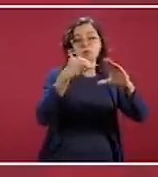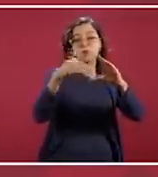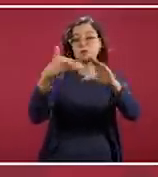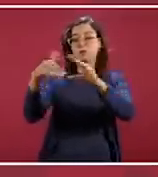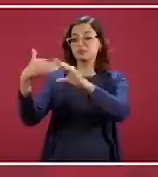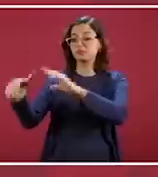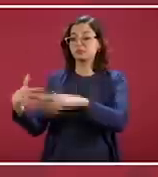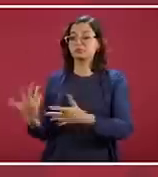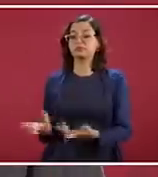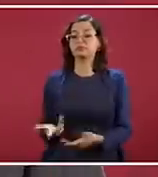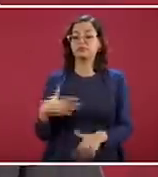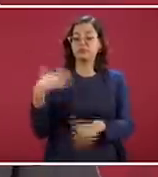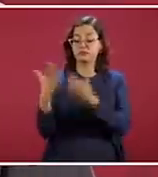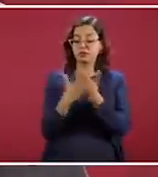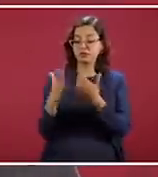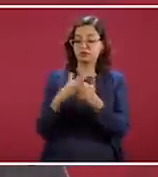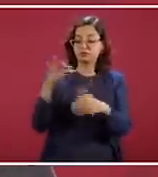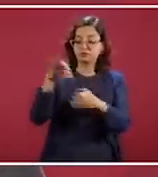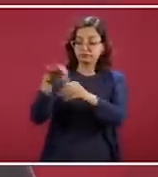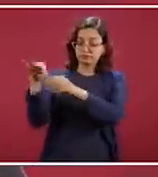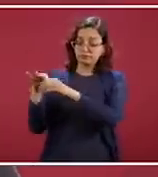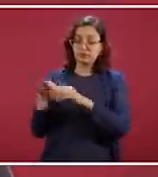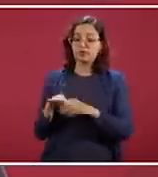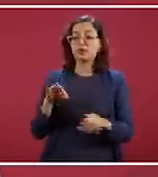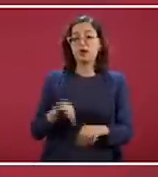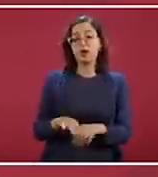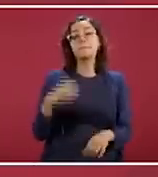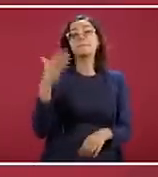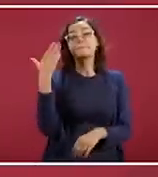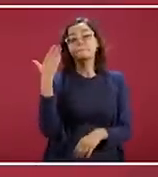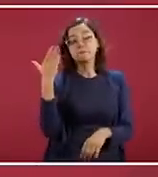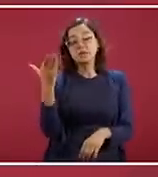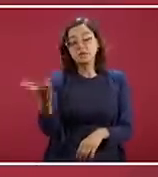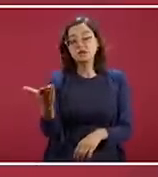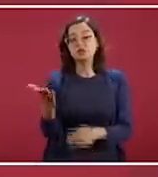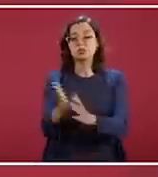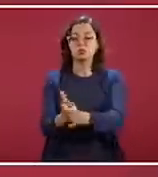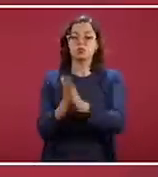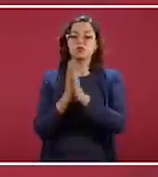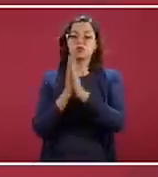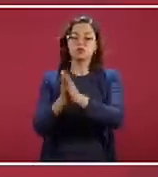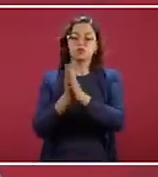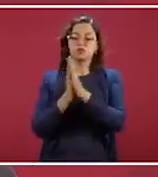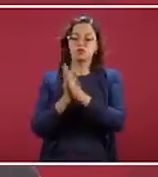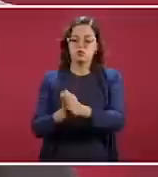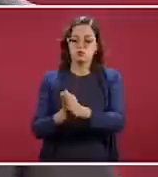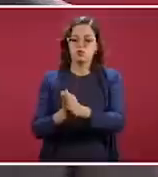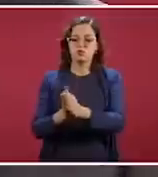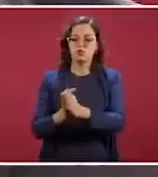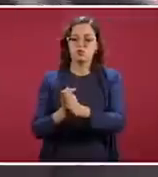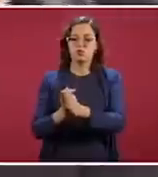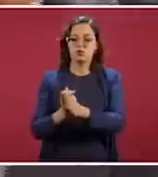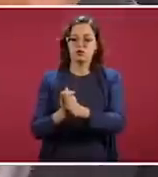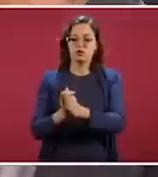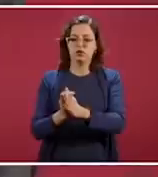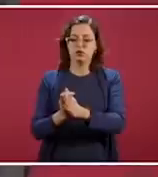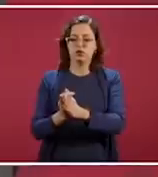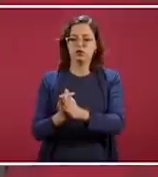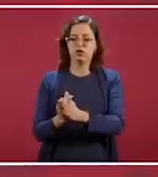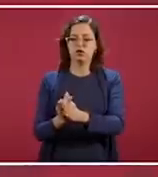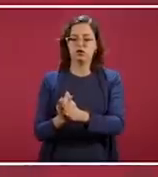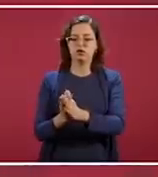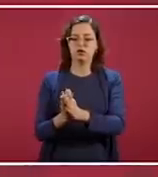una elección para decirle: le pido que por favor esté